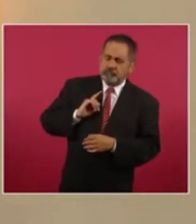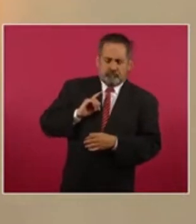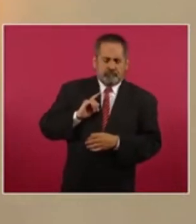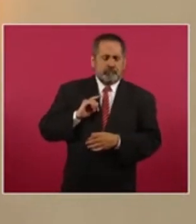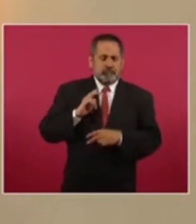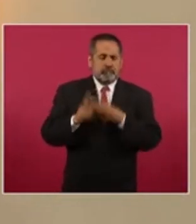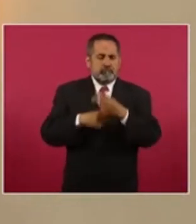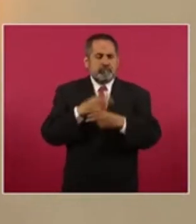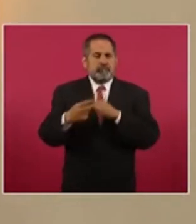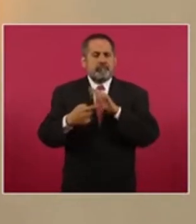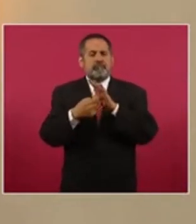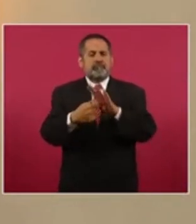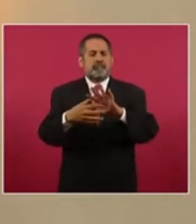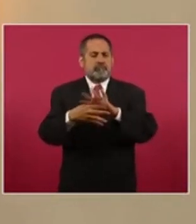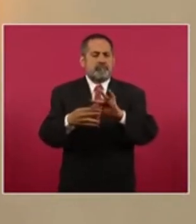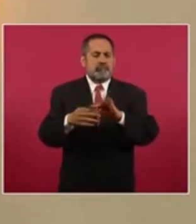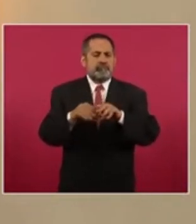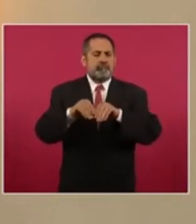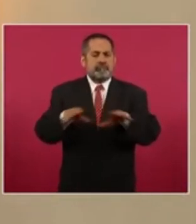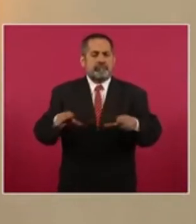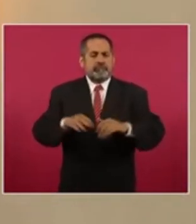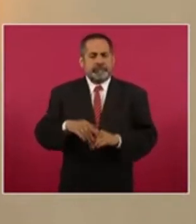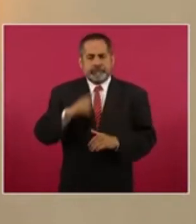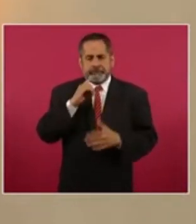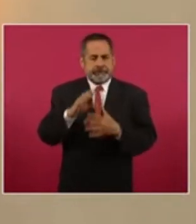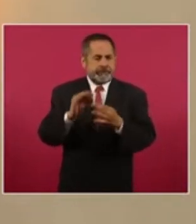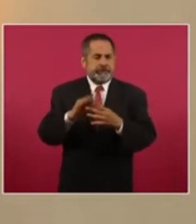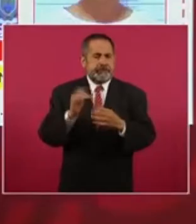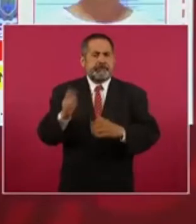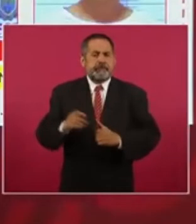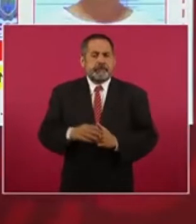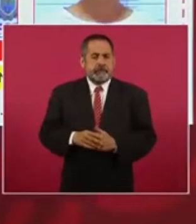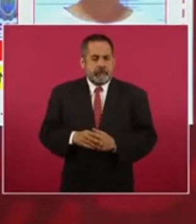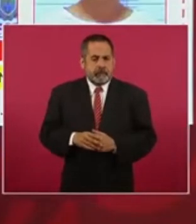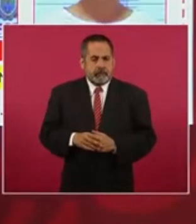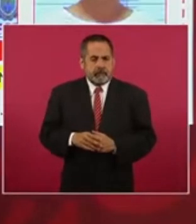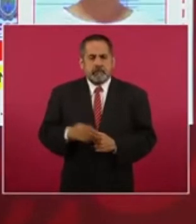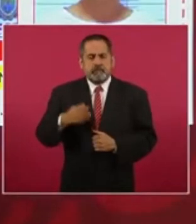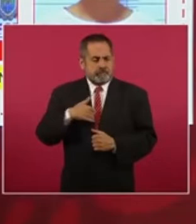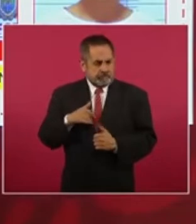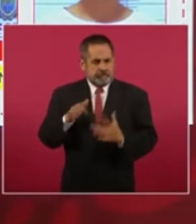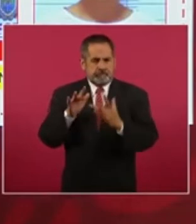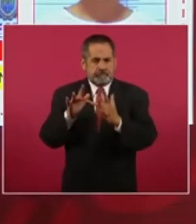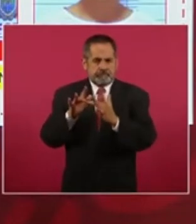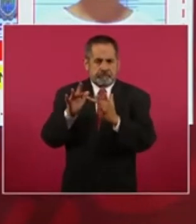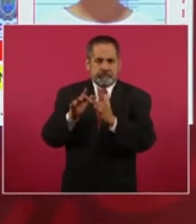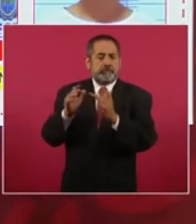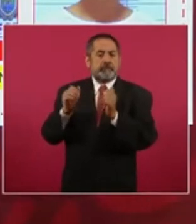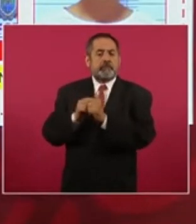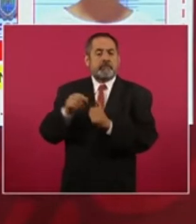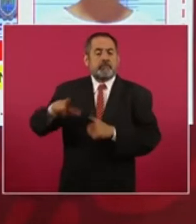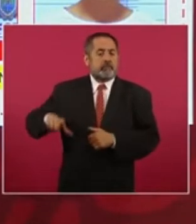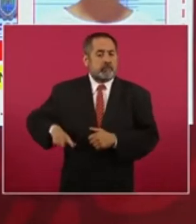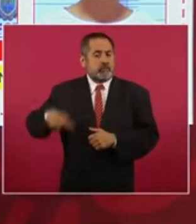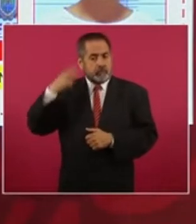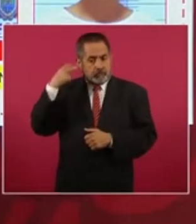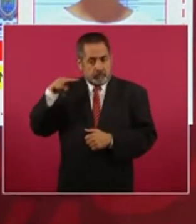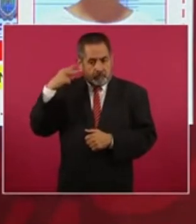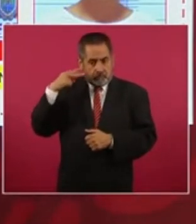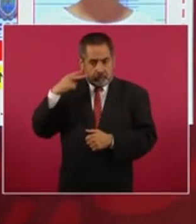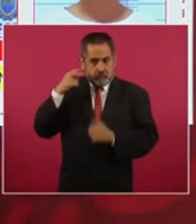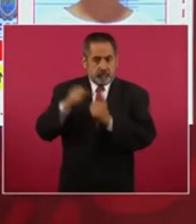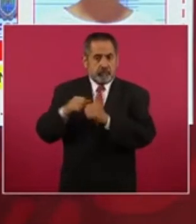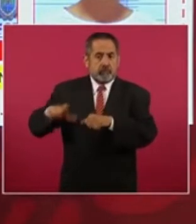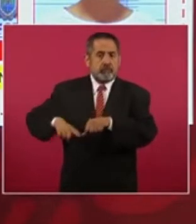de informar, comentar que hemos estado en comunicación con el gobierno de Veracruz, a cargo